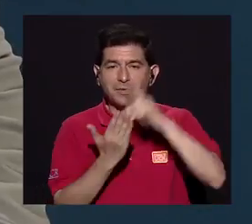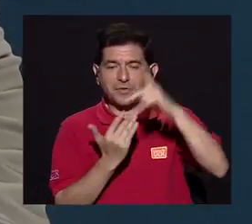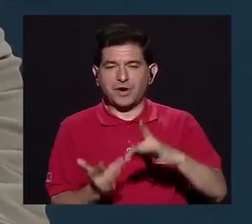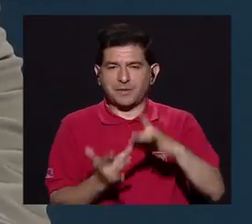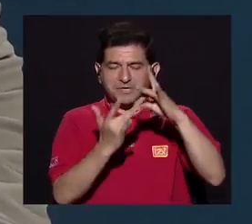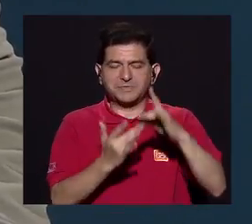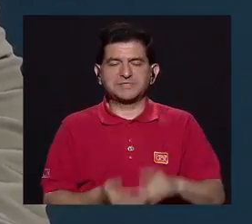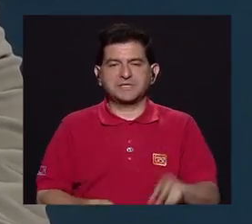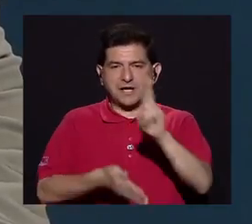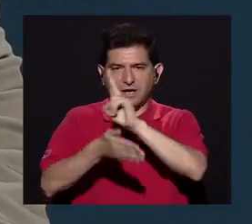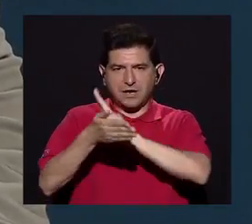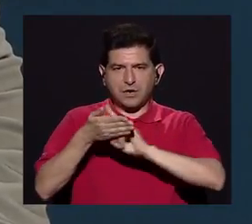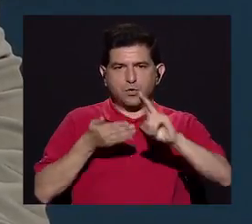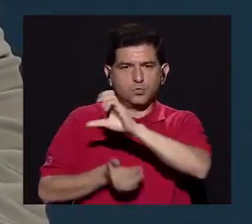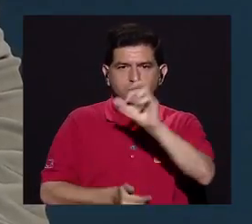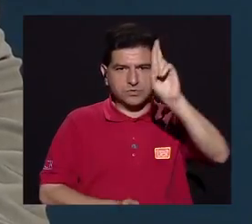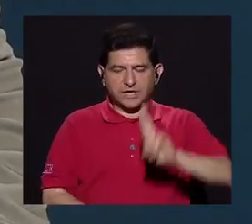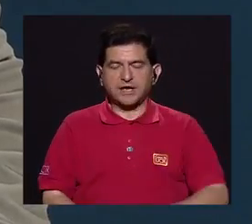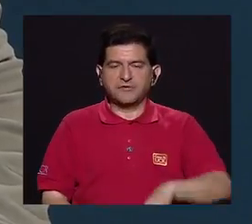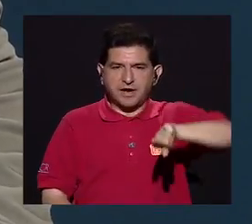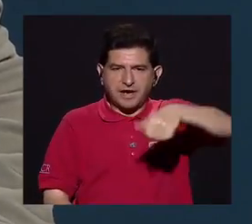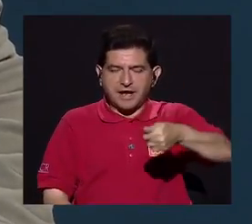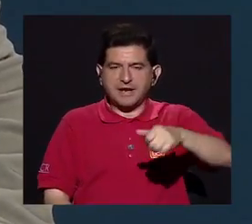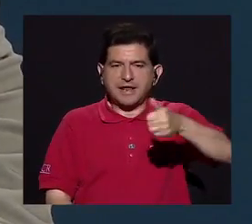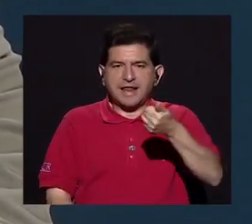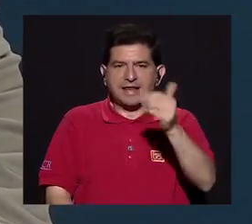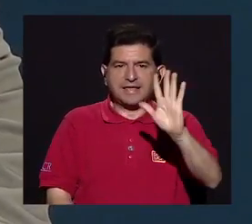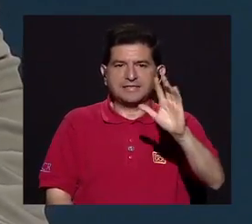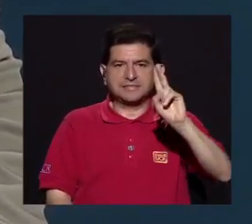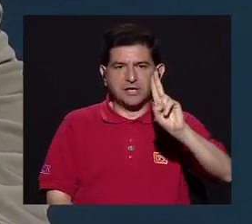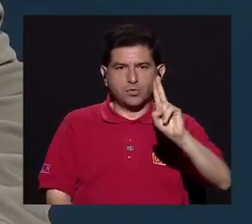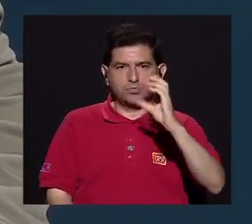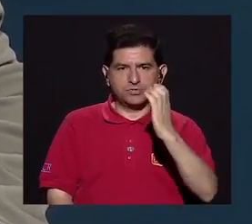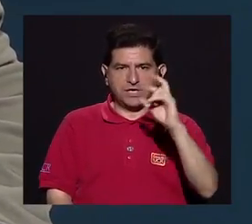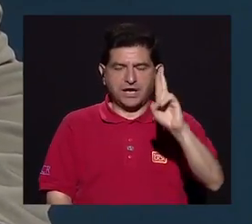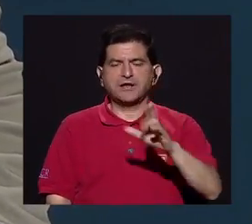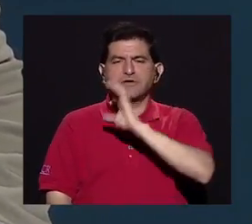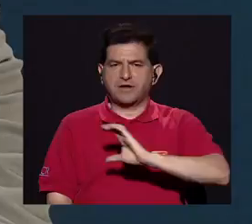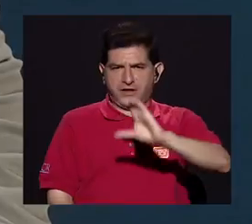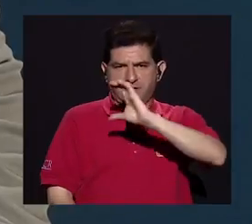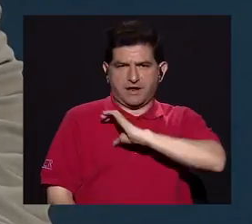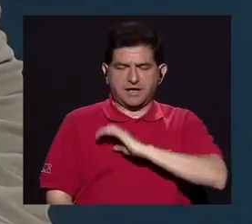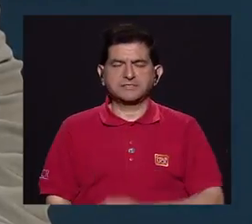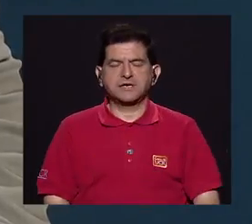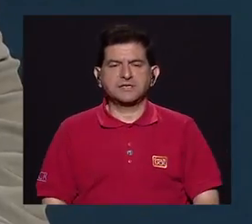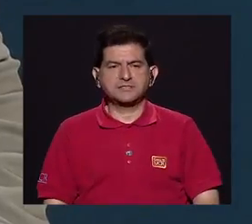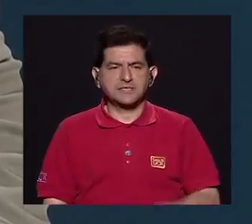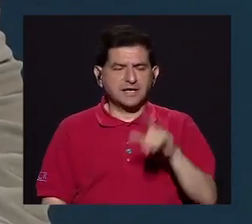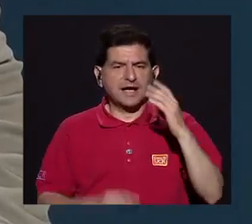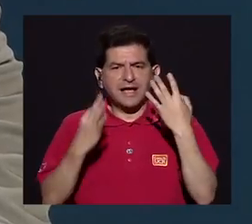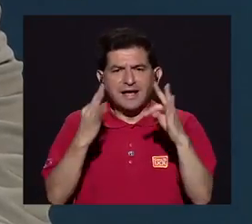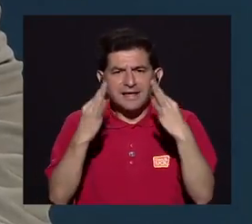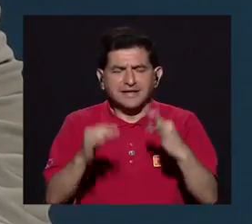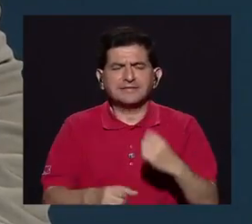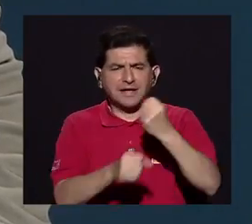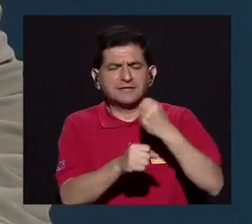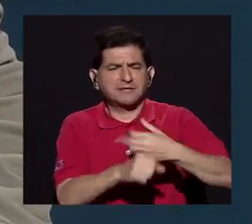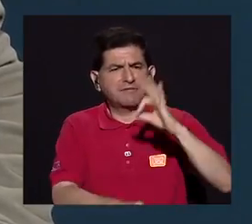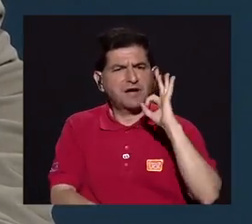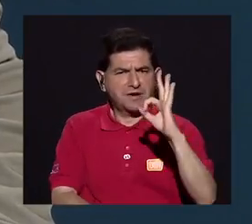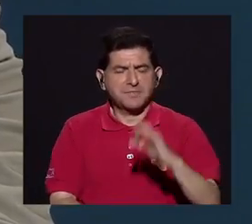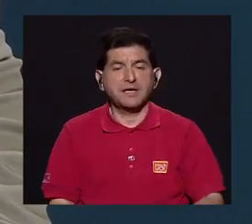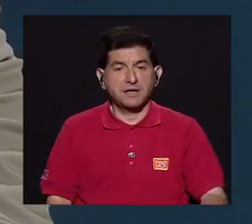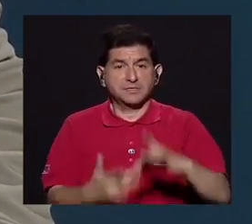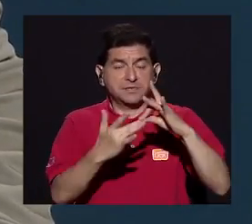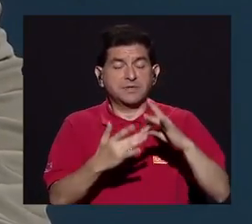oficiales de la Universidad de Costa Rica en este canal 15 UCR, que se ha caracterizado por el tiempo en tratar de hacer bien las cosas